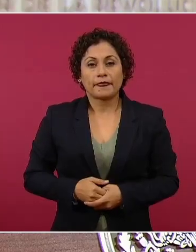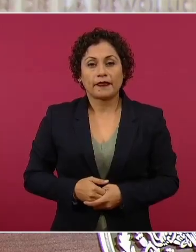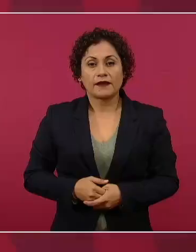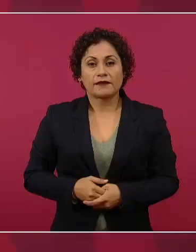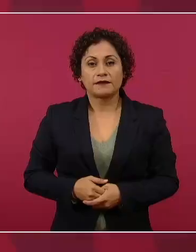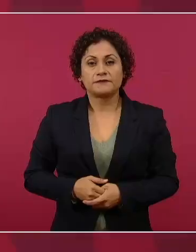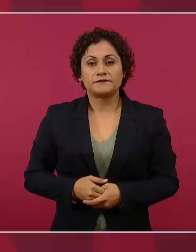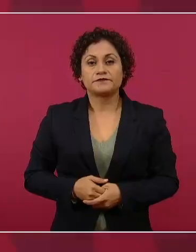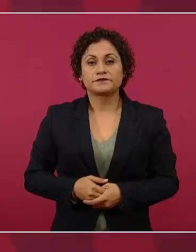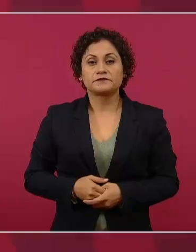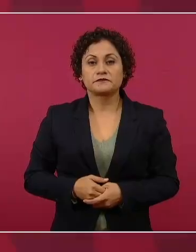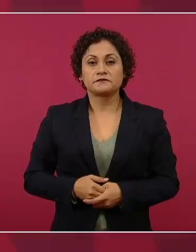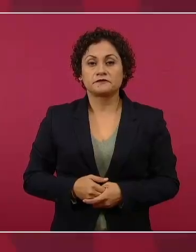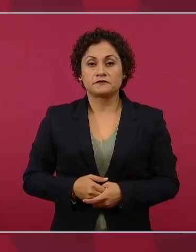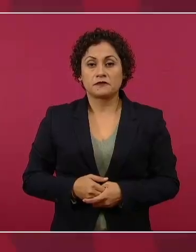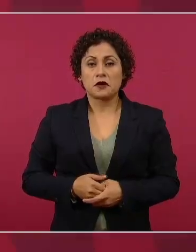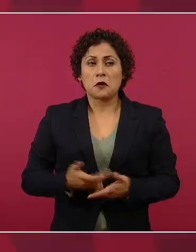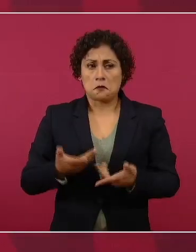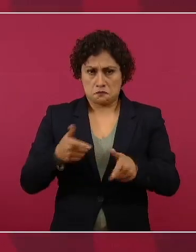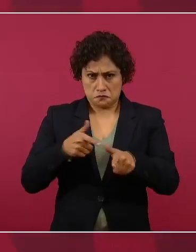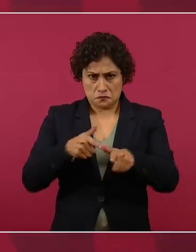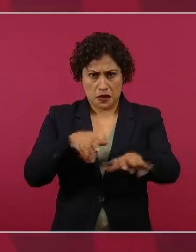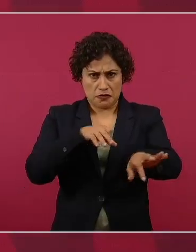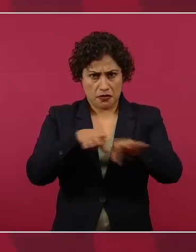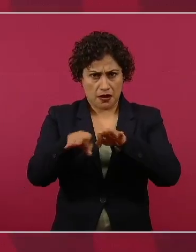se haga más con menos,